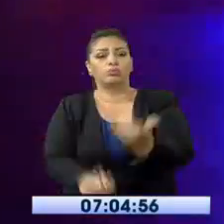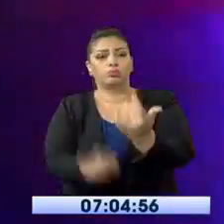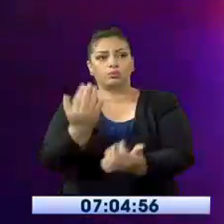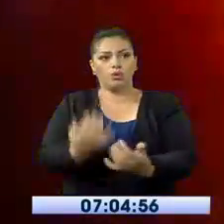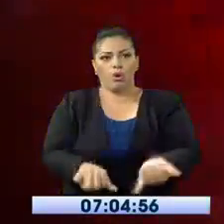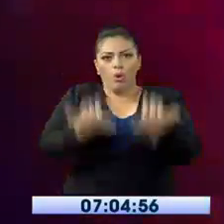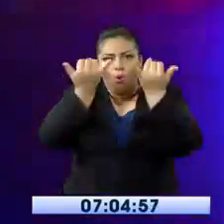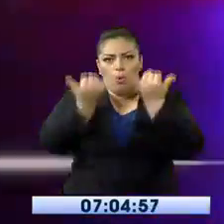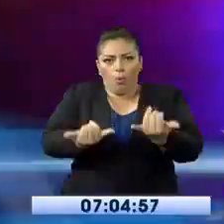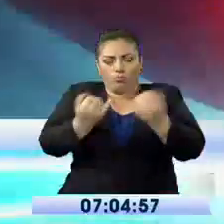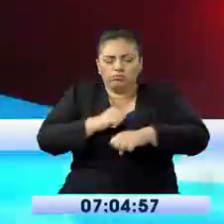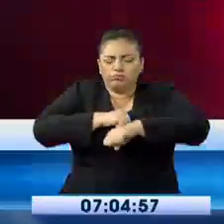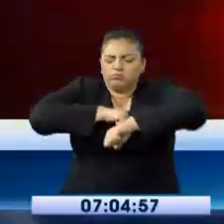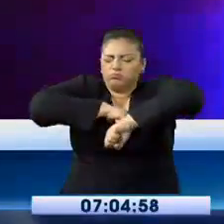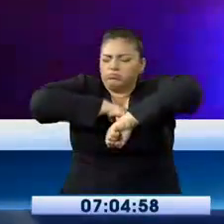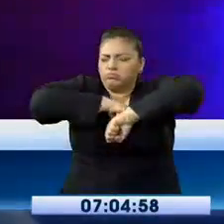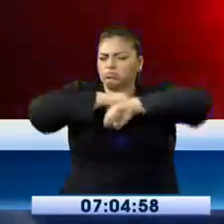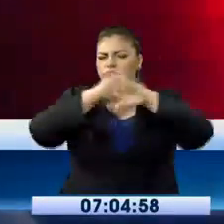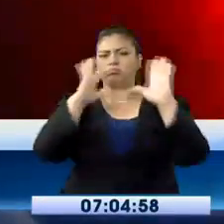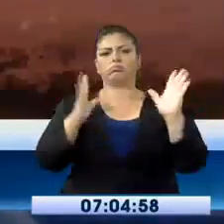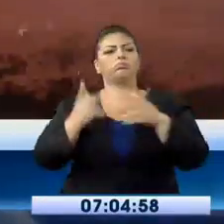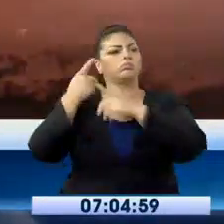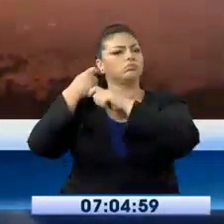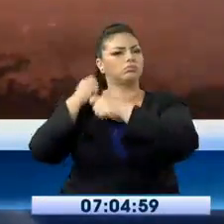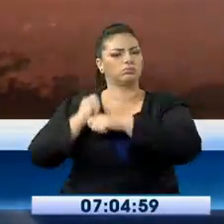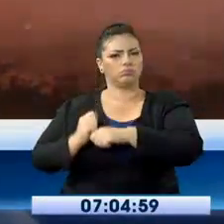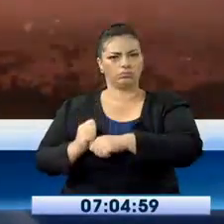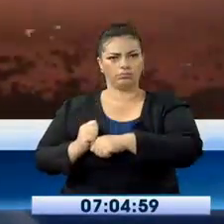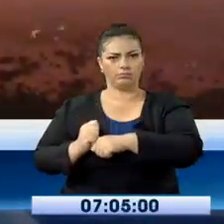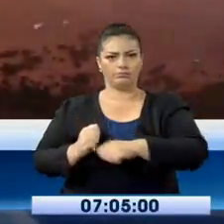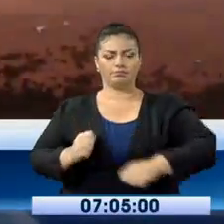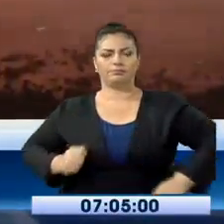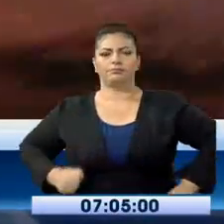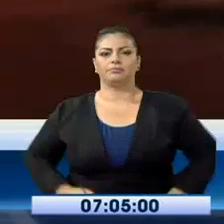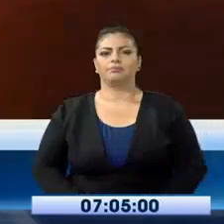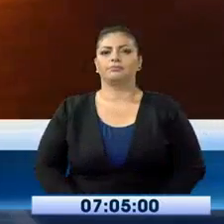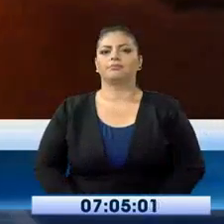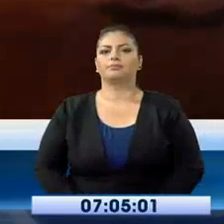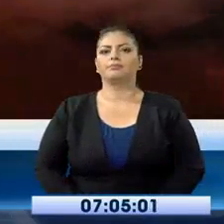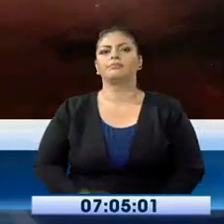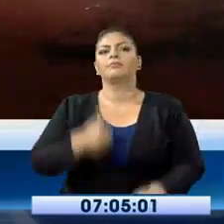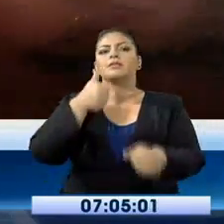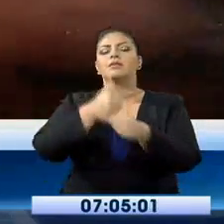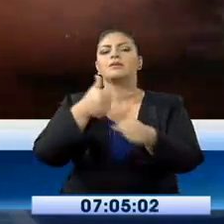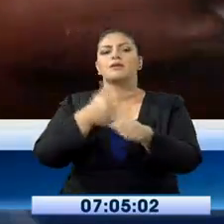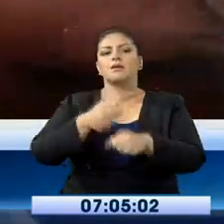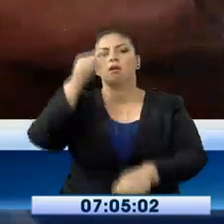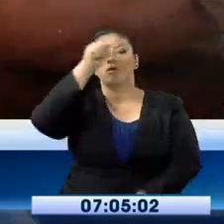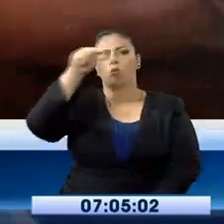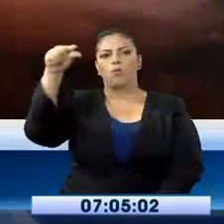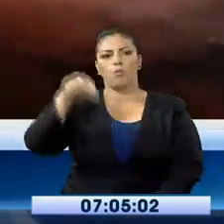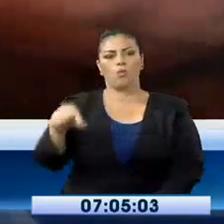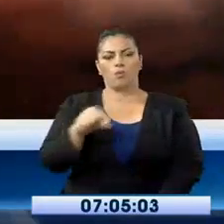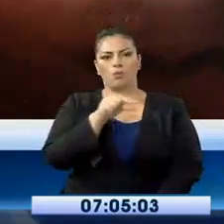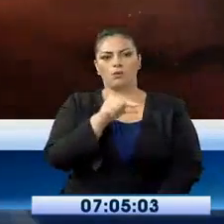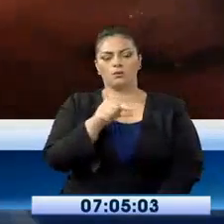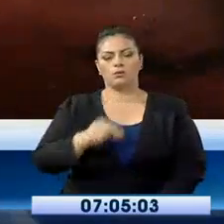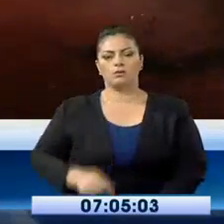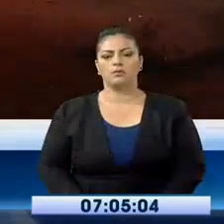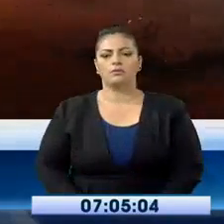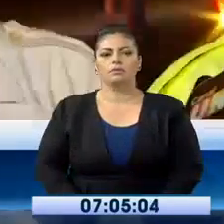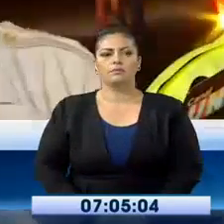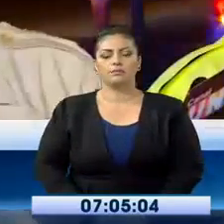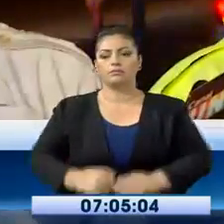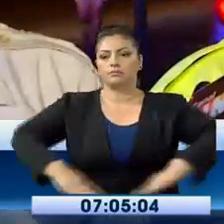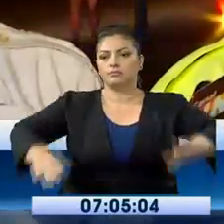madrugada en la autopista Narcisa de Jesús, a la altura de la Ciudadela, Guayacanes. Indican que es una pérdida de pista a los moradores del